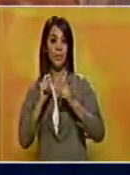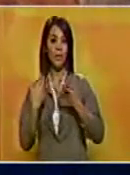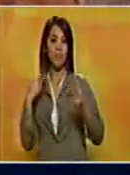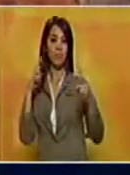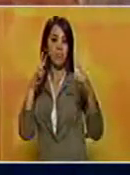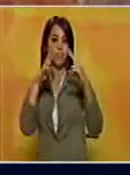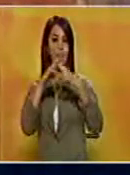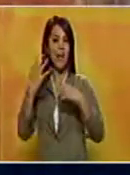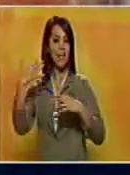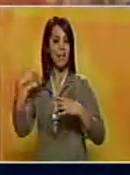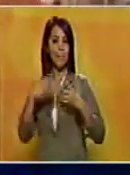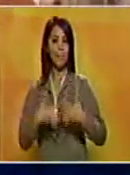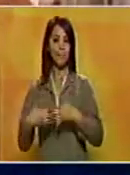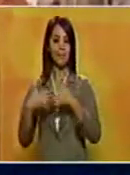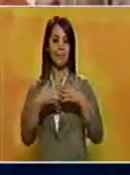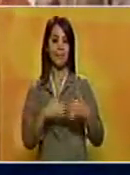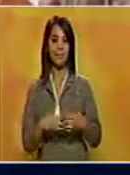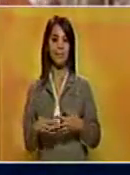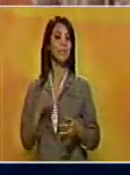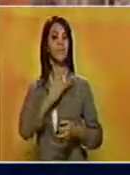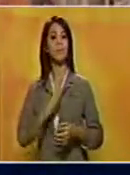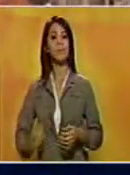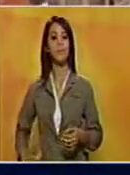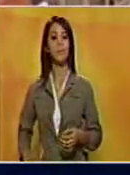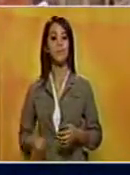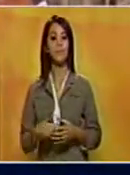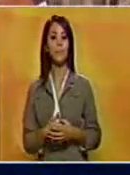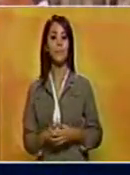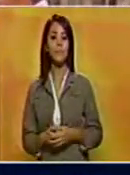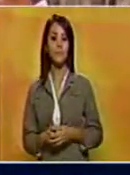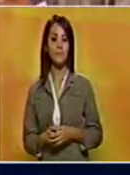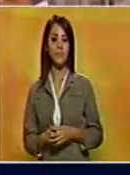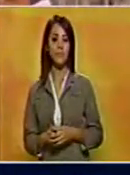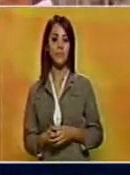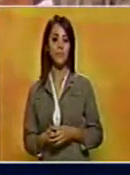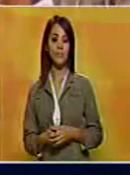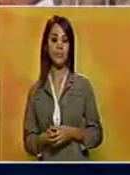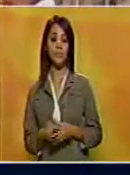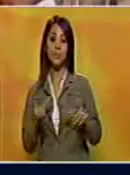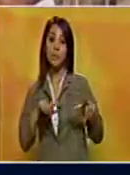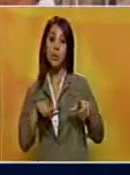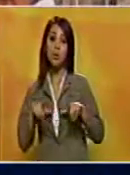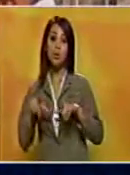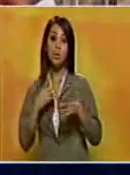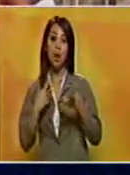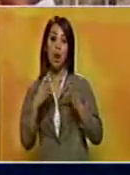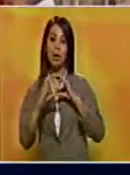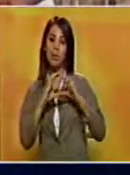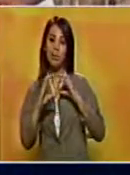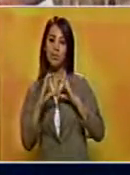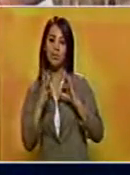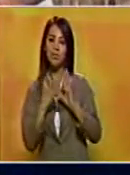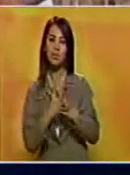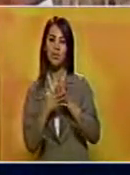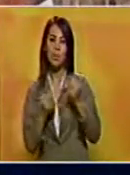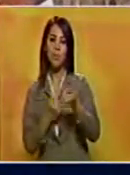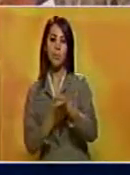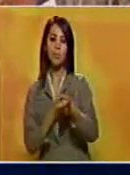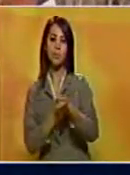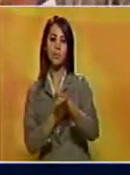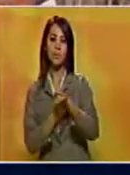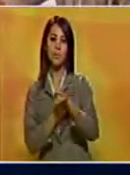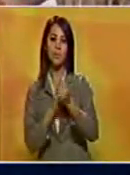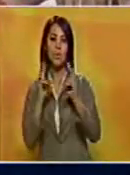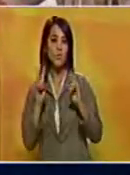encuentro con el expresidente de los Estados Unidos, Barack Obama. El Palacio de Kensington adelantó que la conversación se centró en cómo apoyar a la